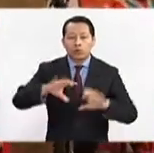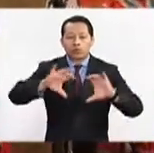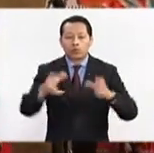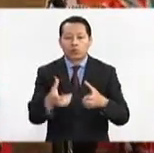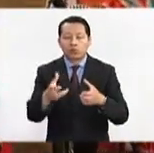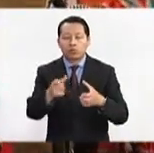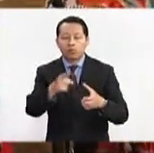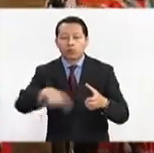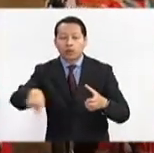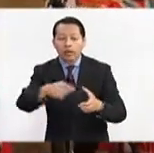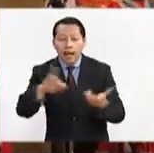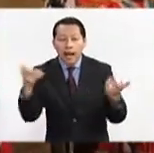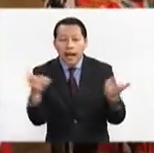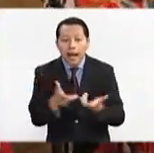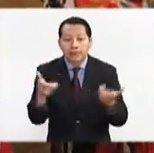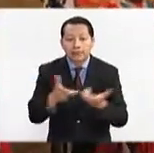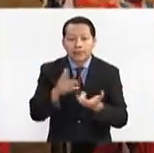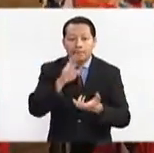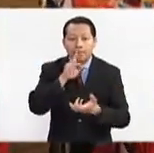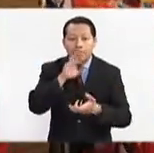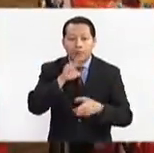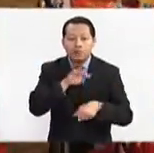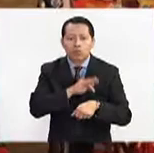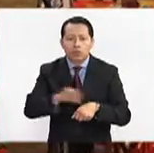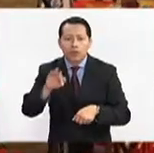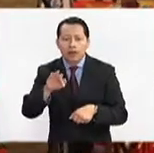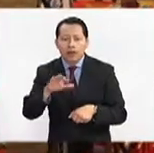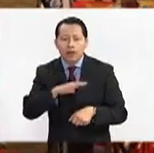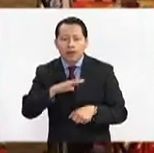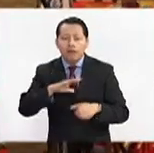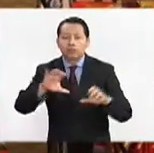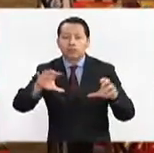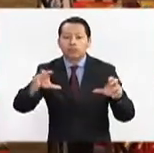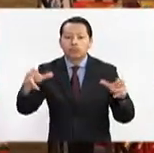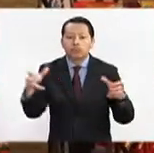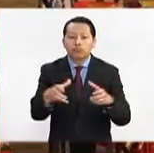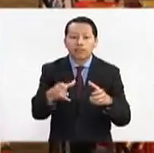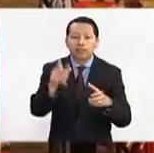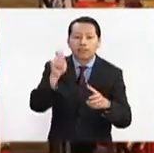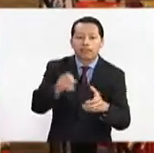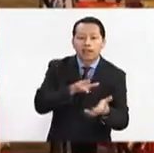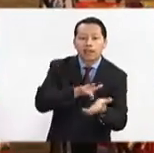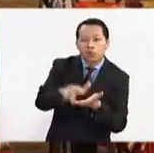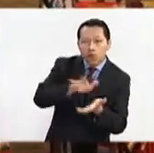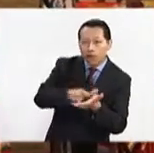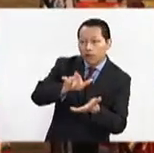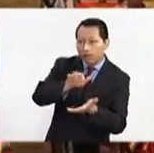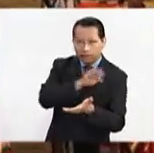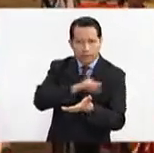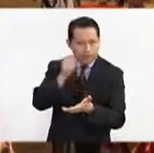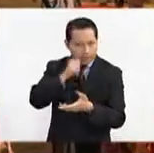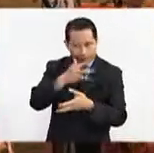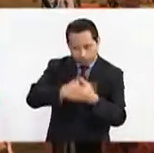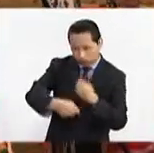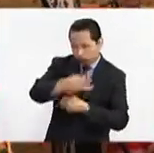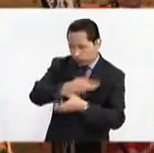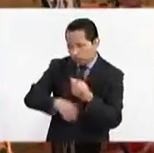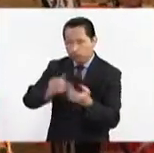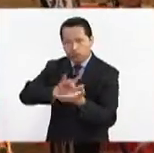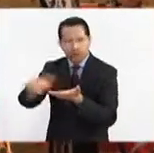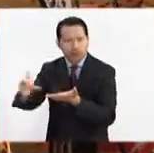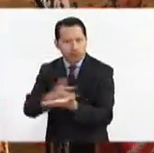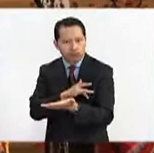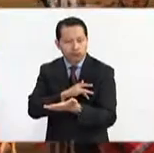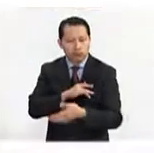Ustedes hacen lo que nos mejor caracteriza a los torontonians, ayudar unos a otros.